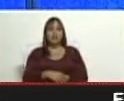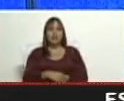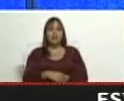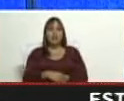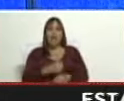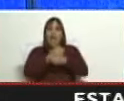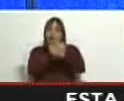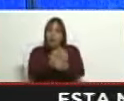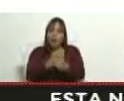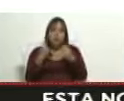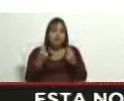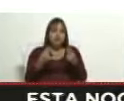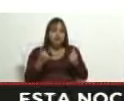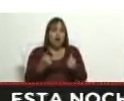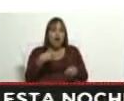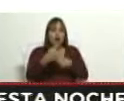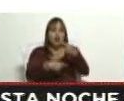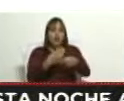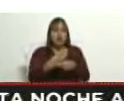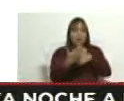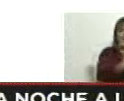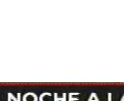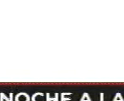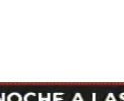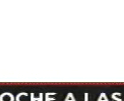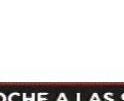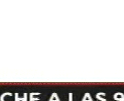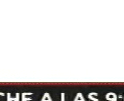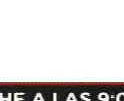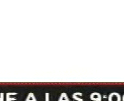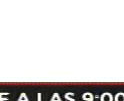en Acción a las víctimas de la guerra económica.